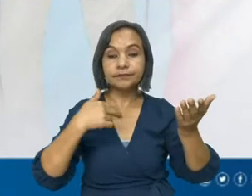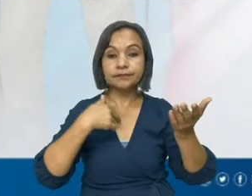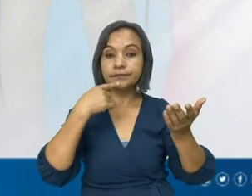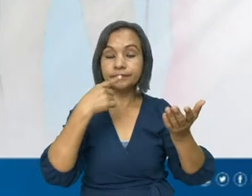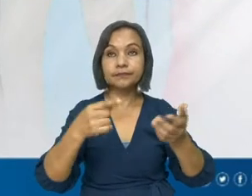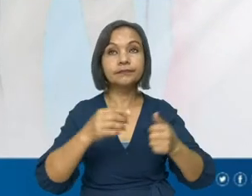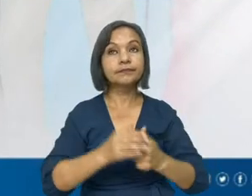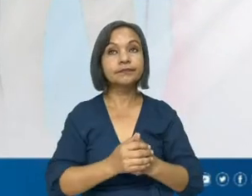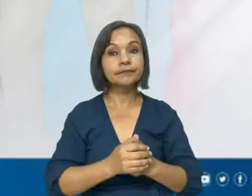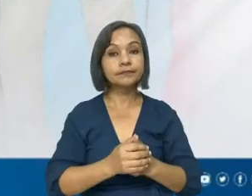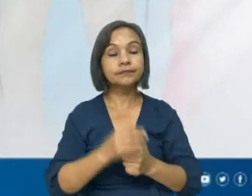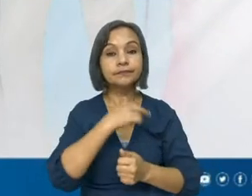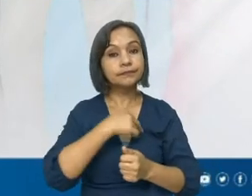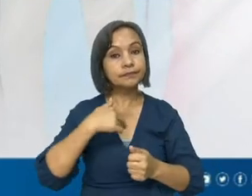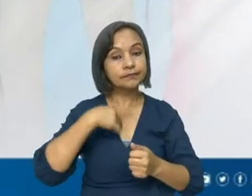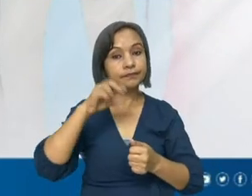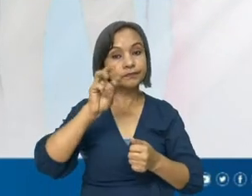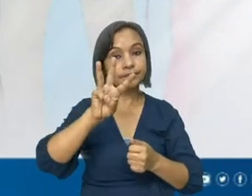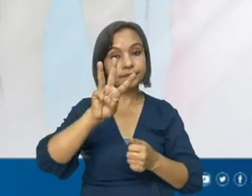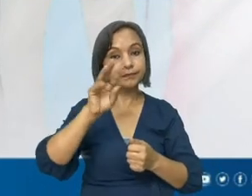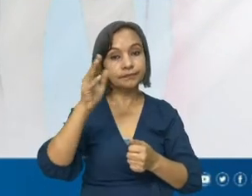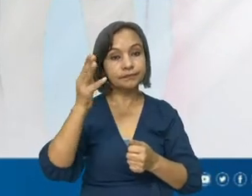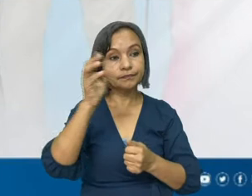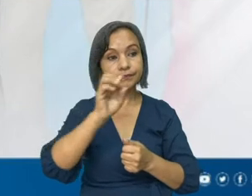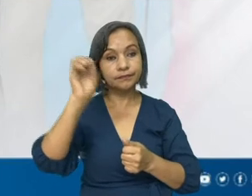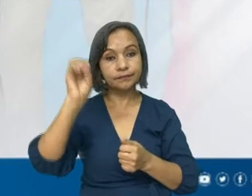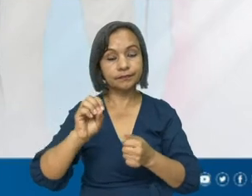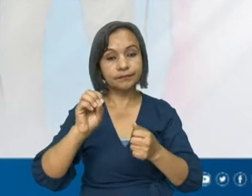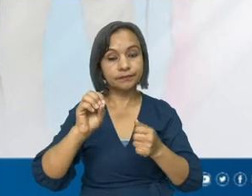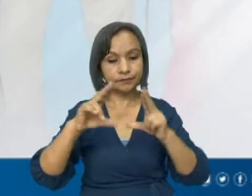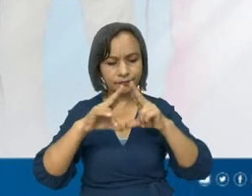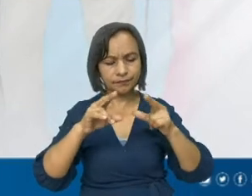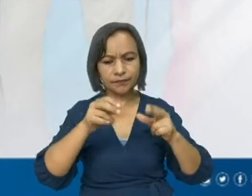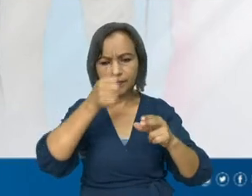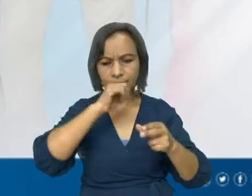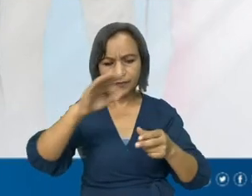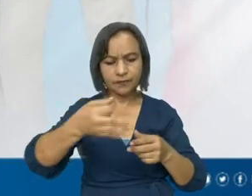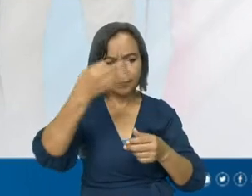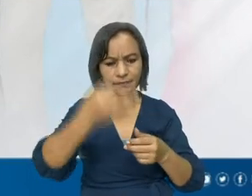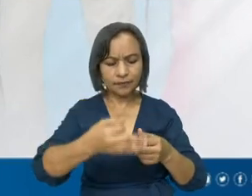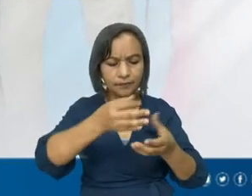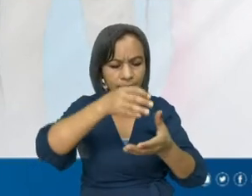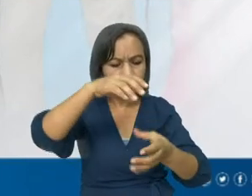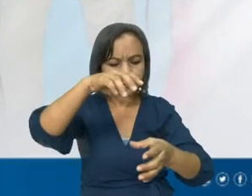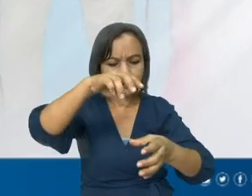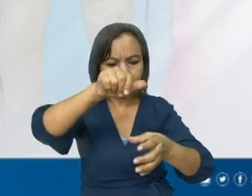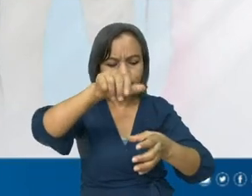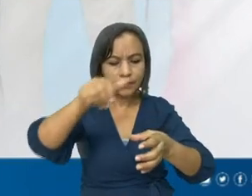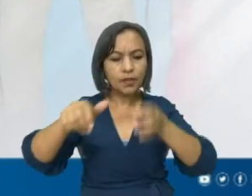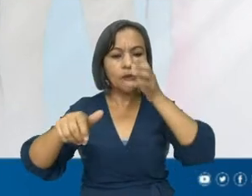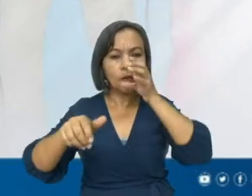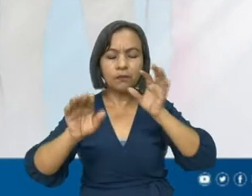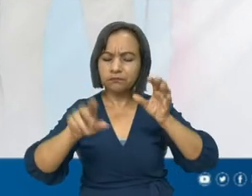de que nosotros estamos en el 39% agua segura. A eso le agregamos un 21%